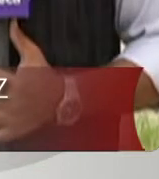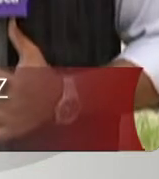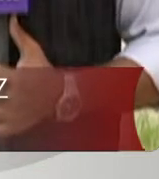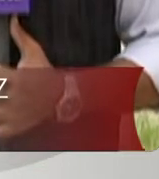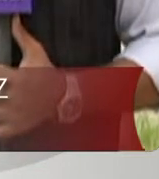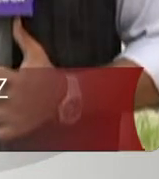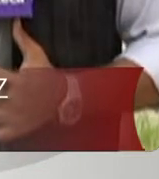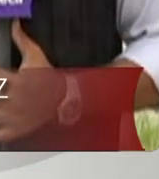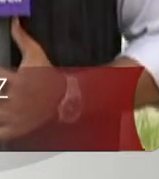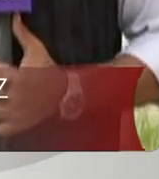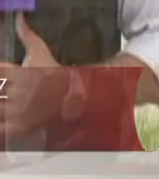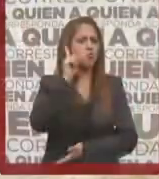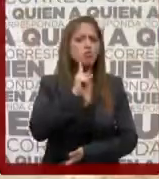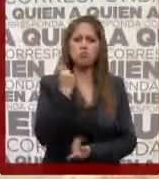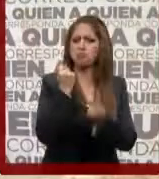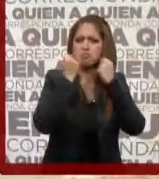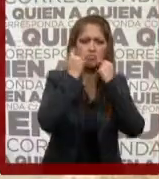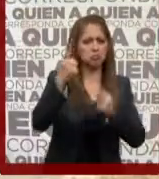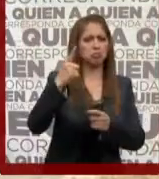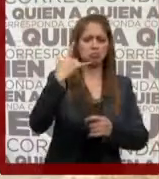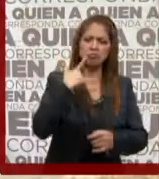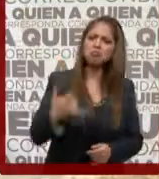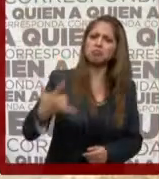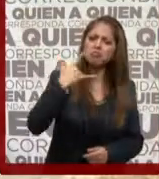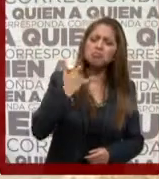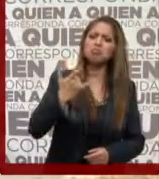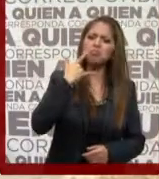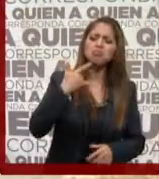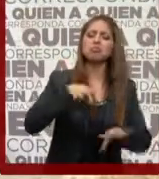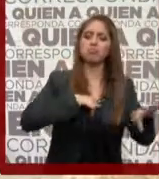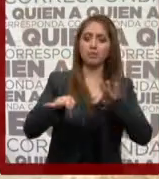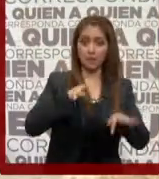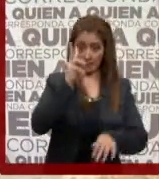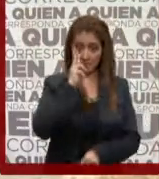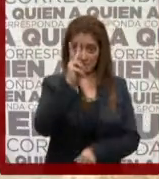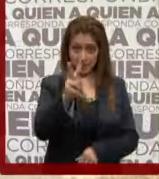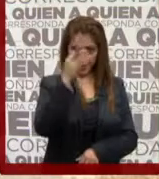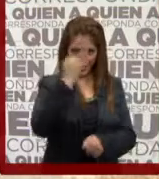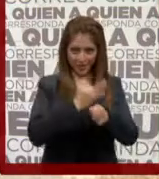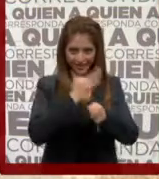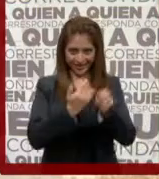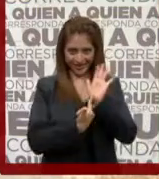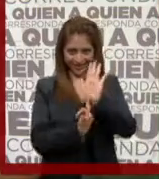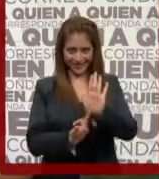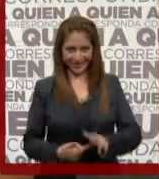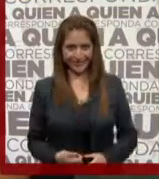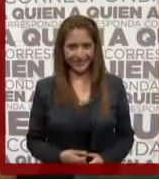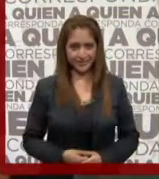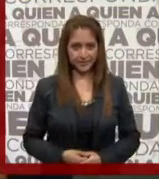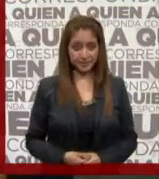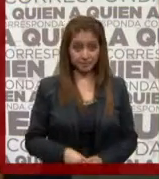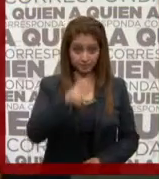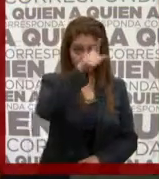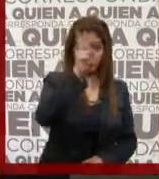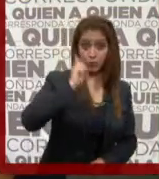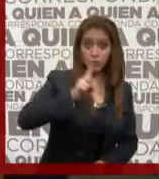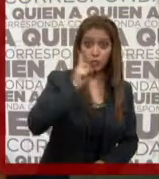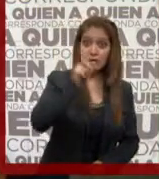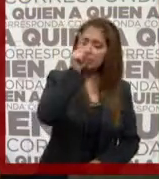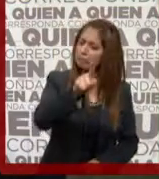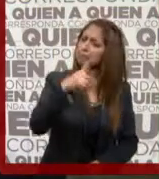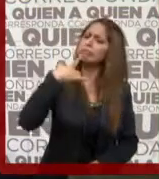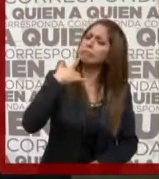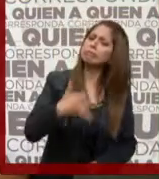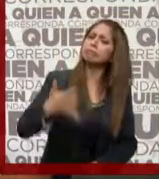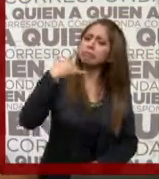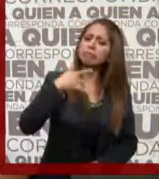ganas de vivir y de enfrentar a los retos que le dan día a día. Veamos, tenemos esto presentado para ti. Sarita es una chica entusiasta